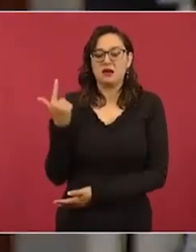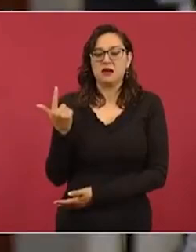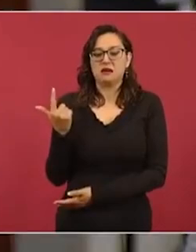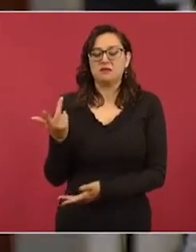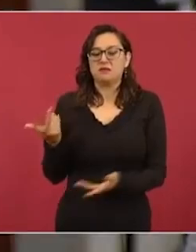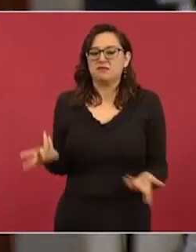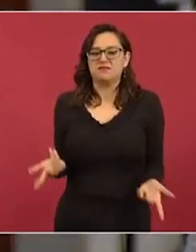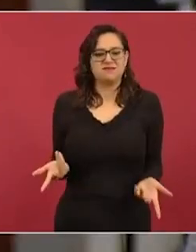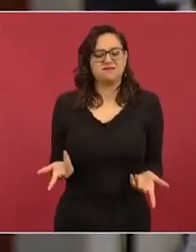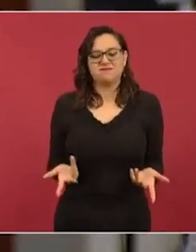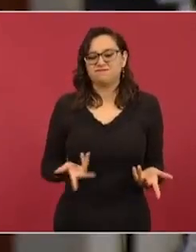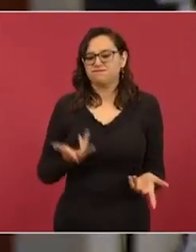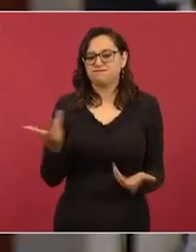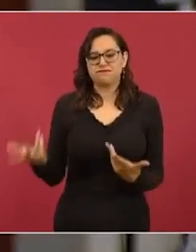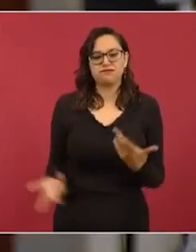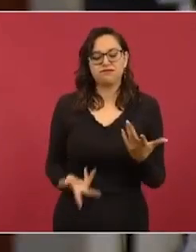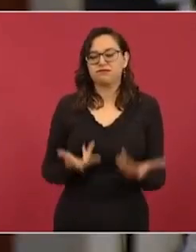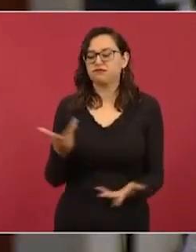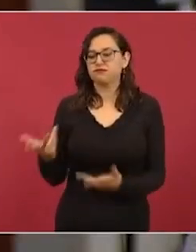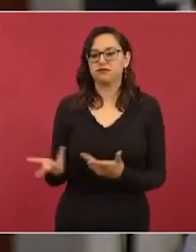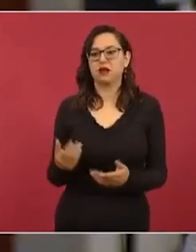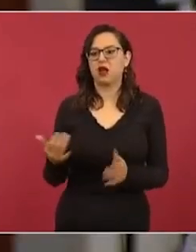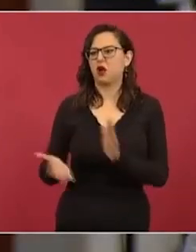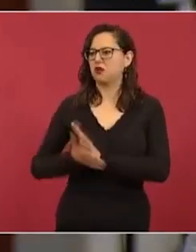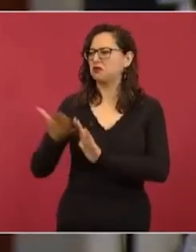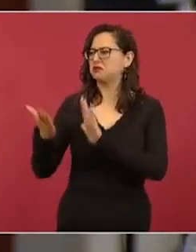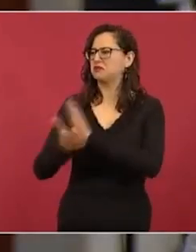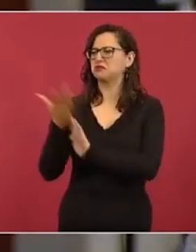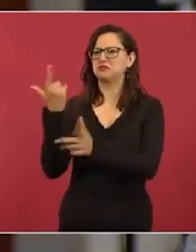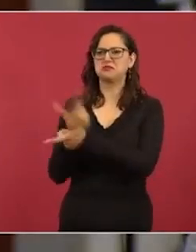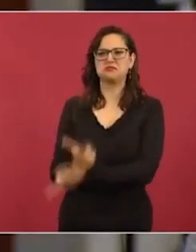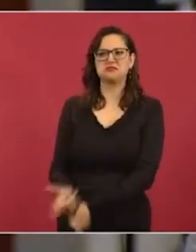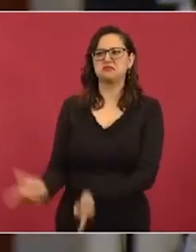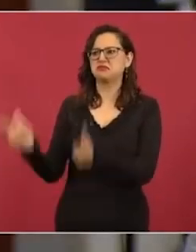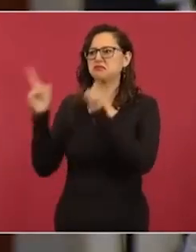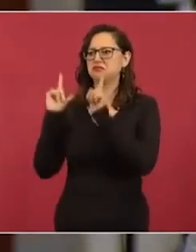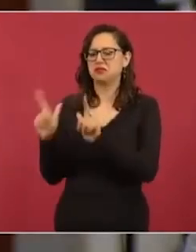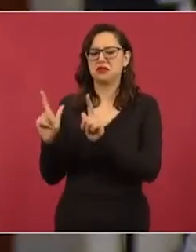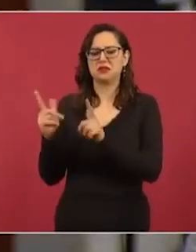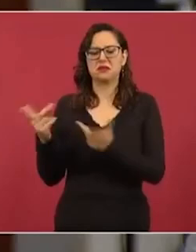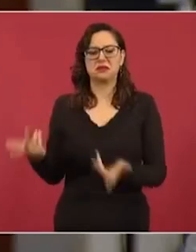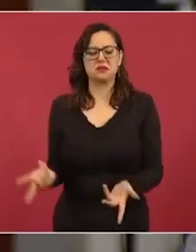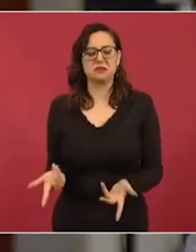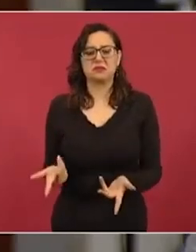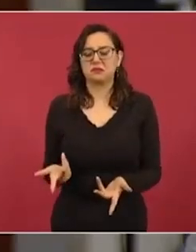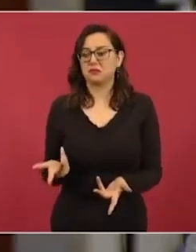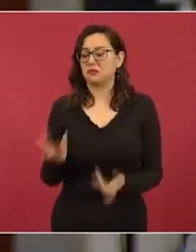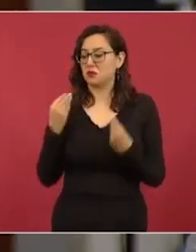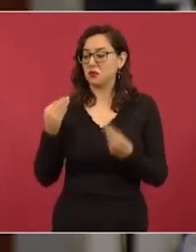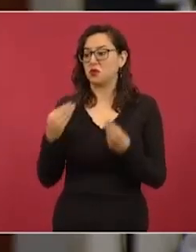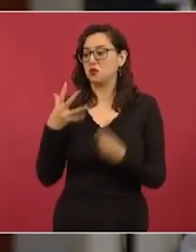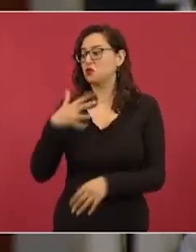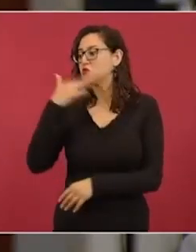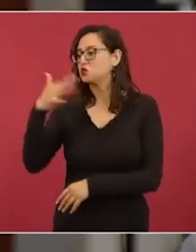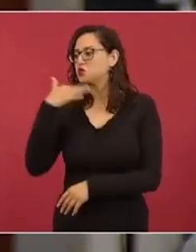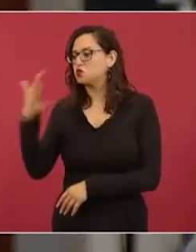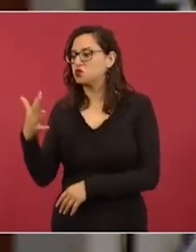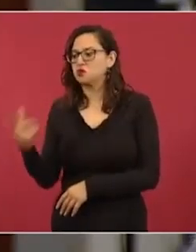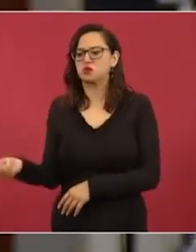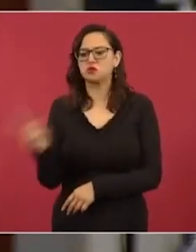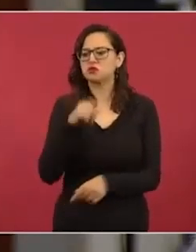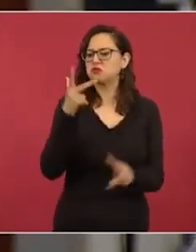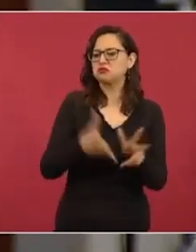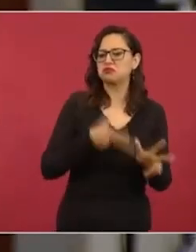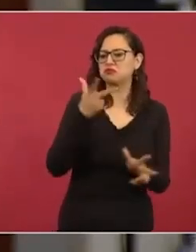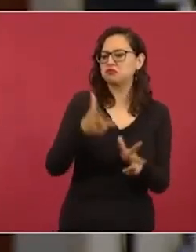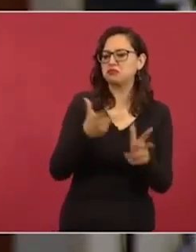edificios y los hoteles y las granjas porcinas sí contaminan mucho y sí hay